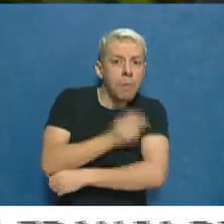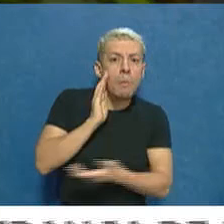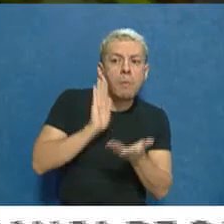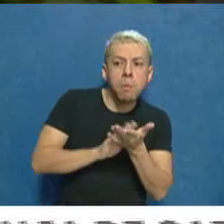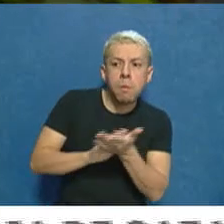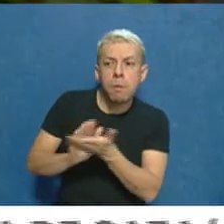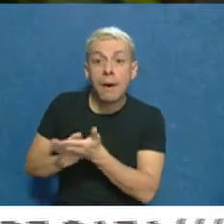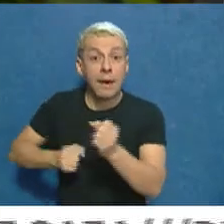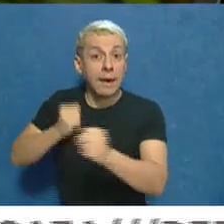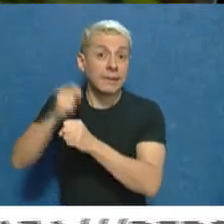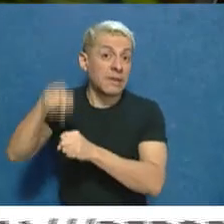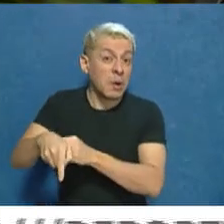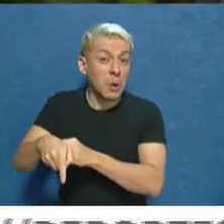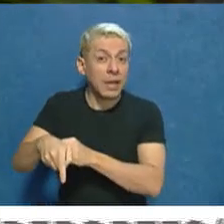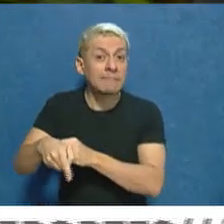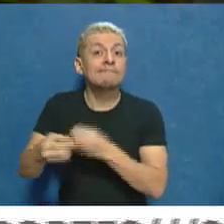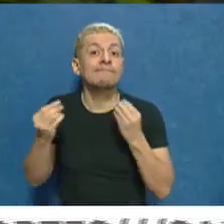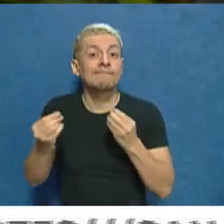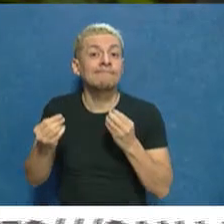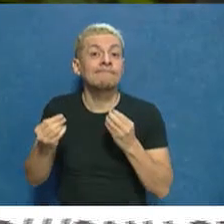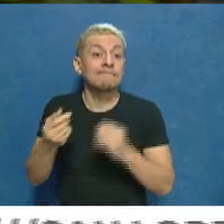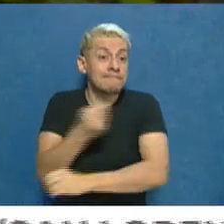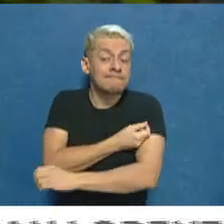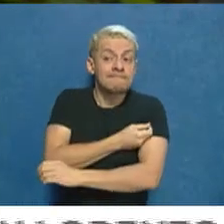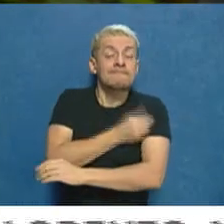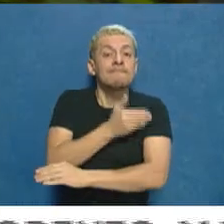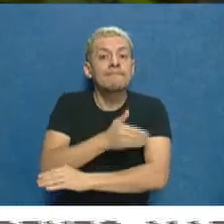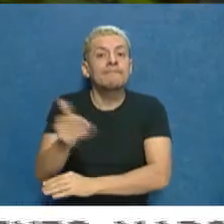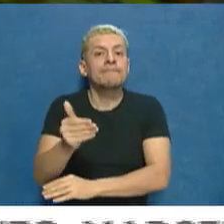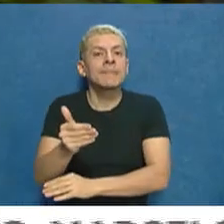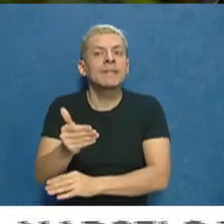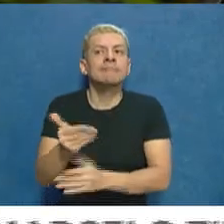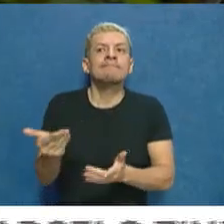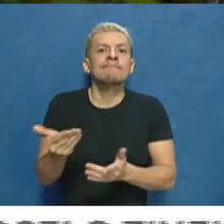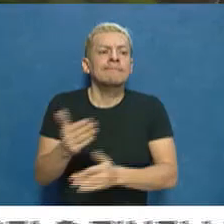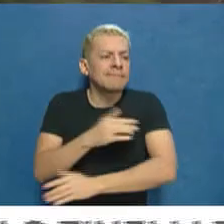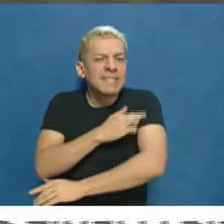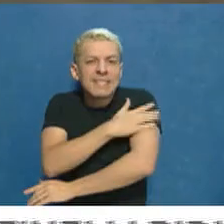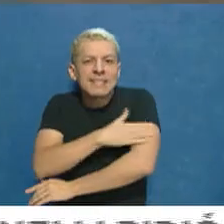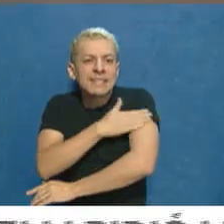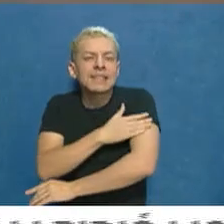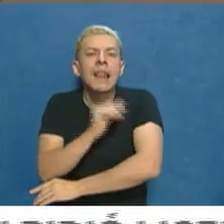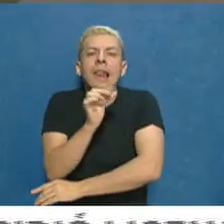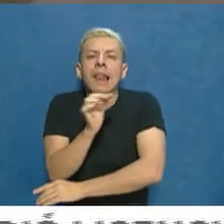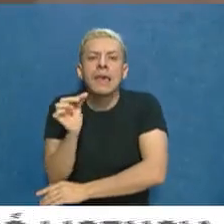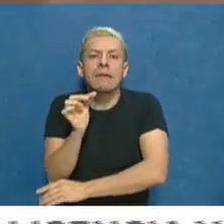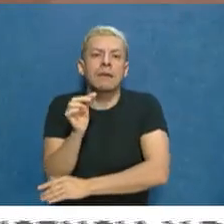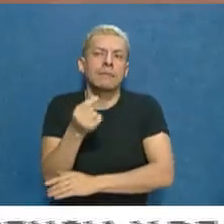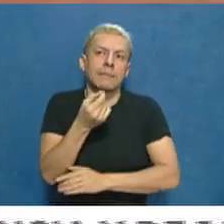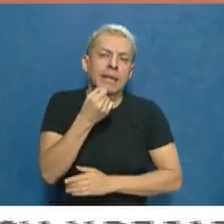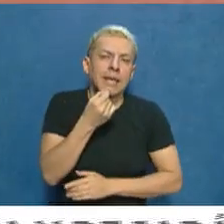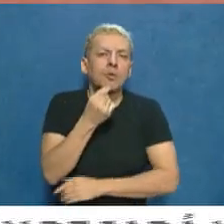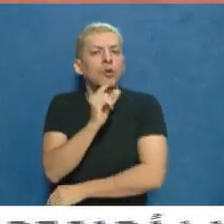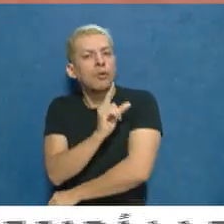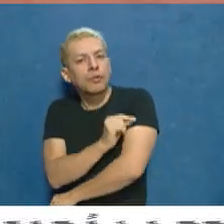evidenciado hasta el momento actual en nuestros participantes han sido eventos adversos locales, leves, como